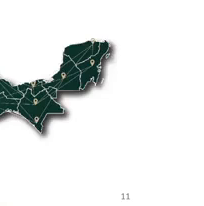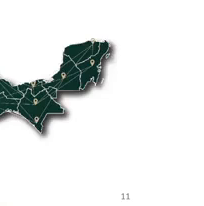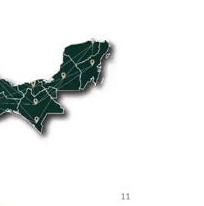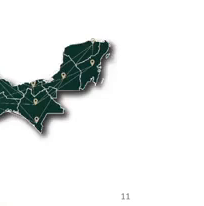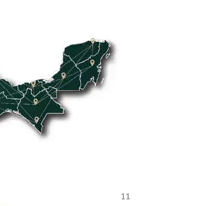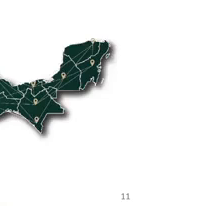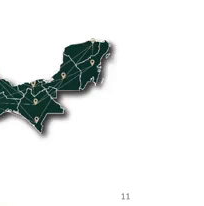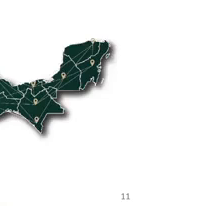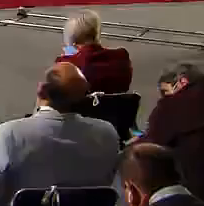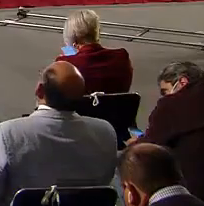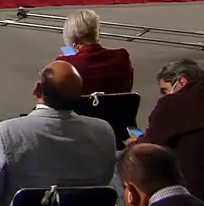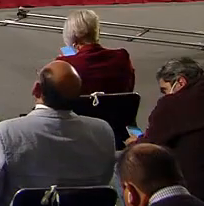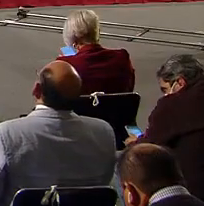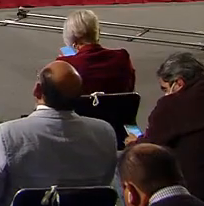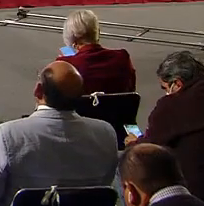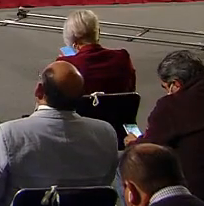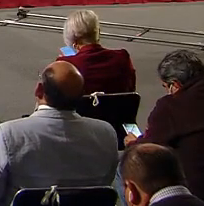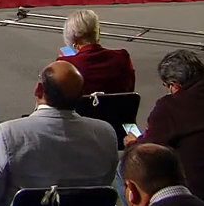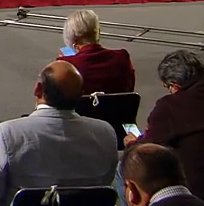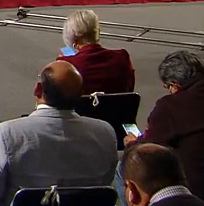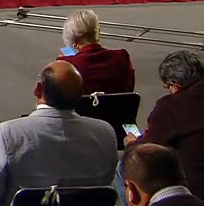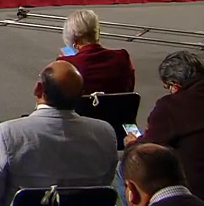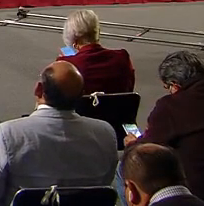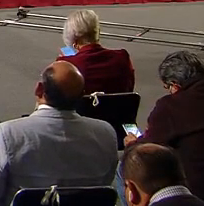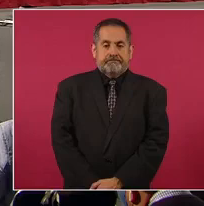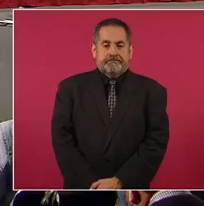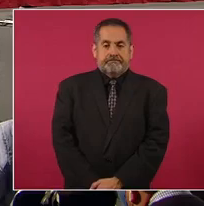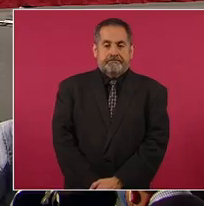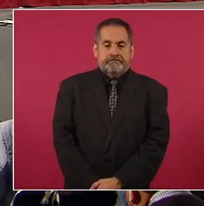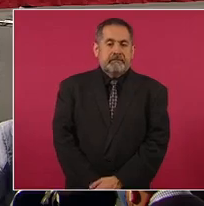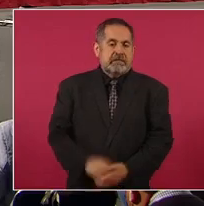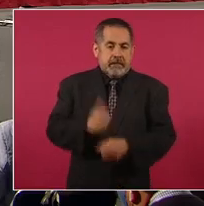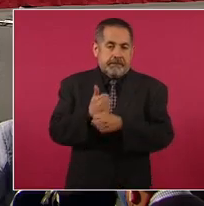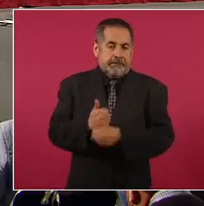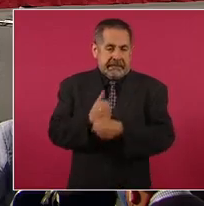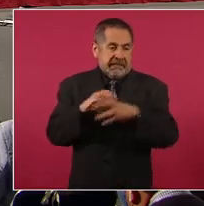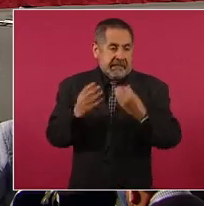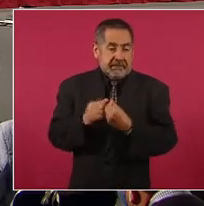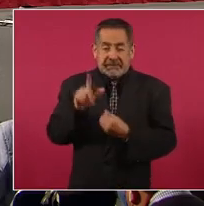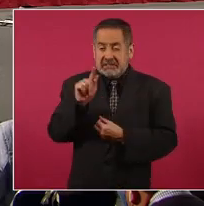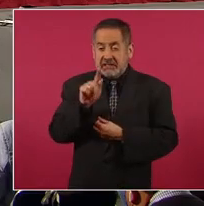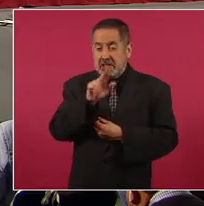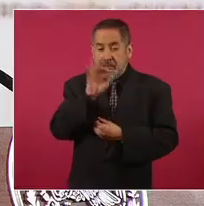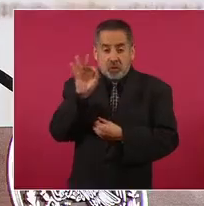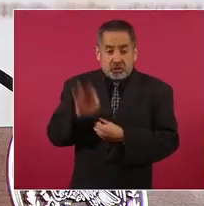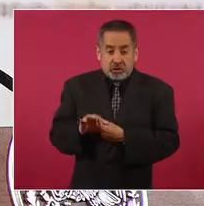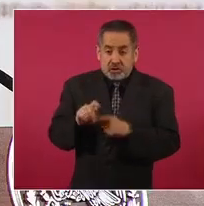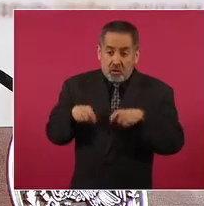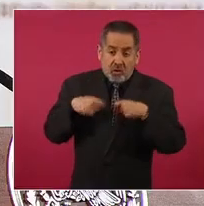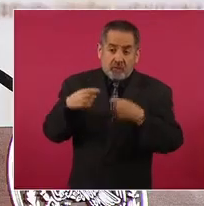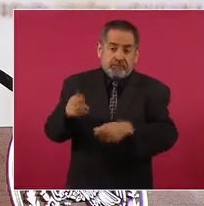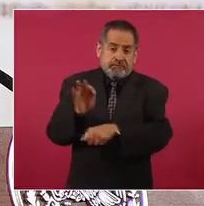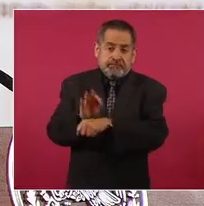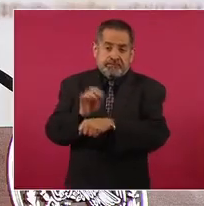6.955 usuarios, de los cuales ahí en la Comisión de Víctimas el 70% son mujeres. En cuanto